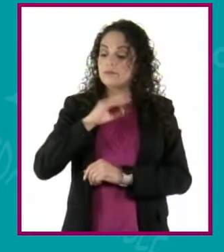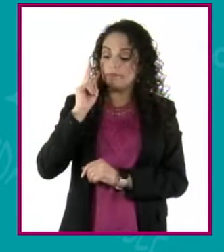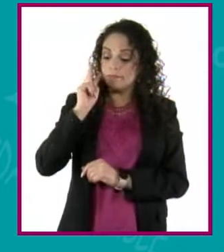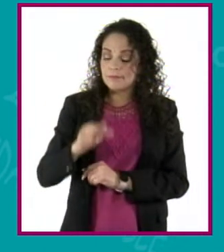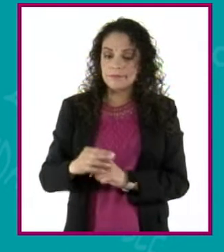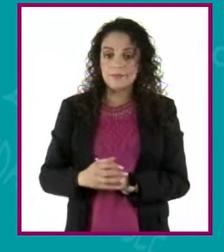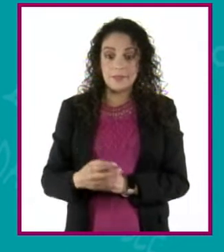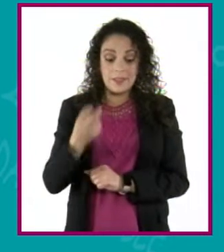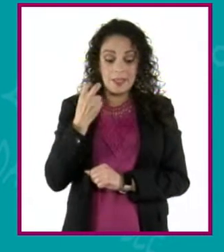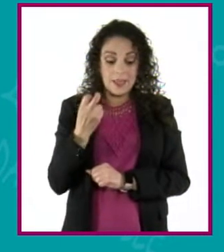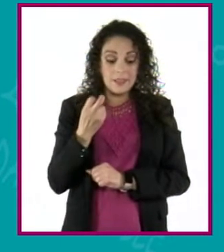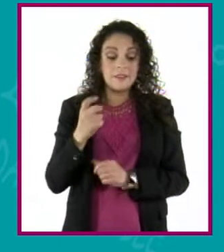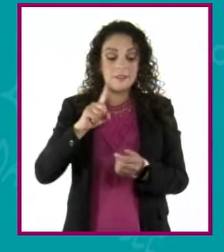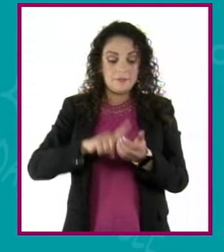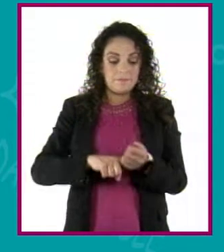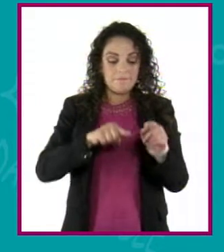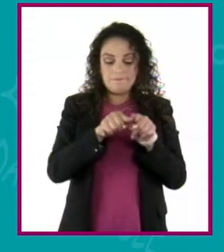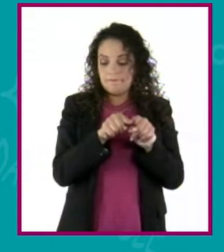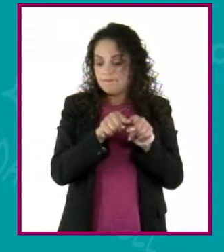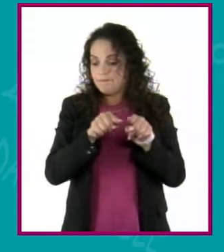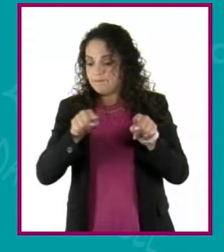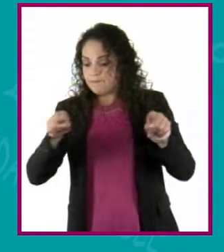son perpendiculares al horizonte.